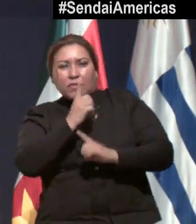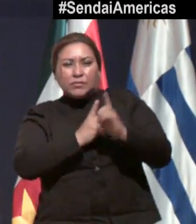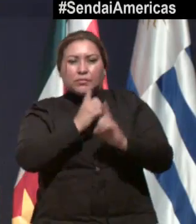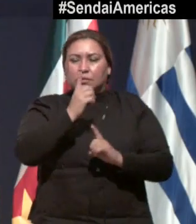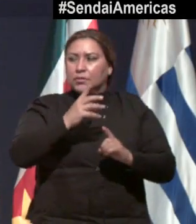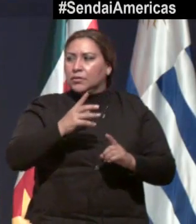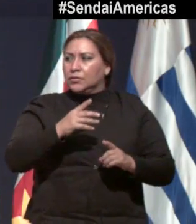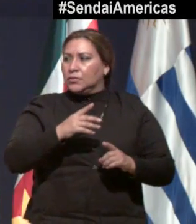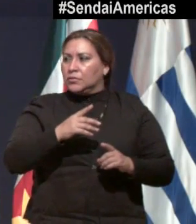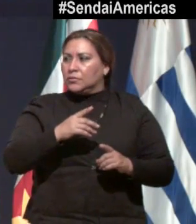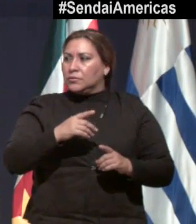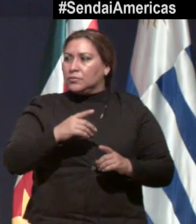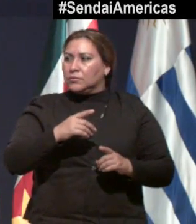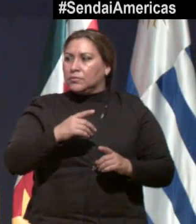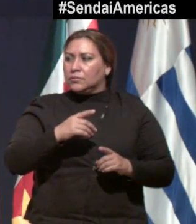Para